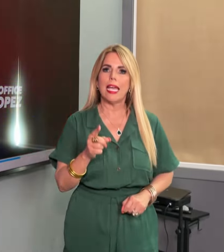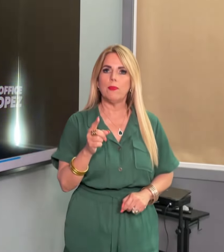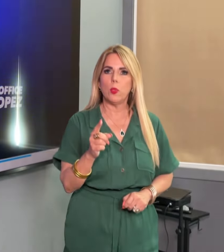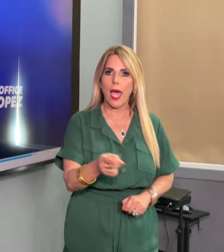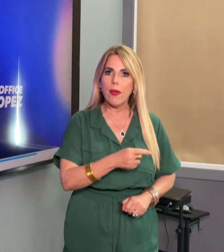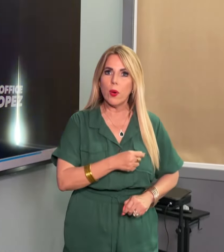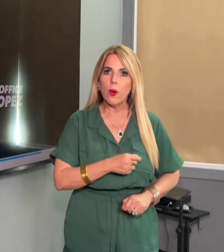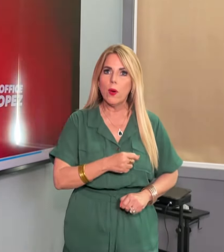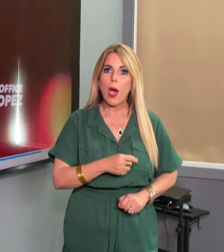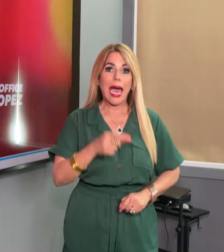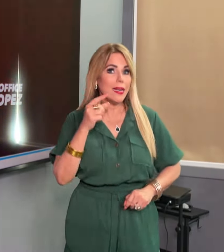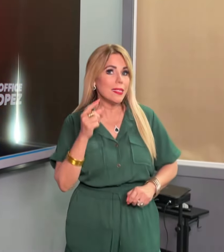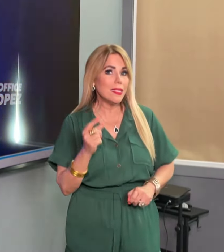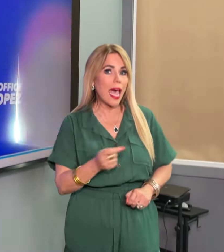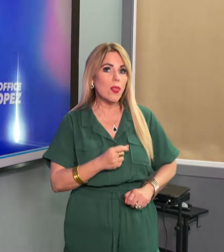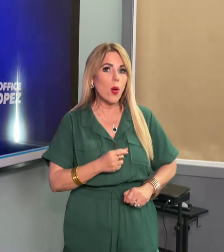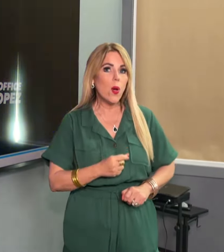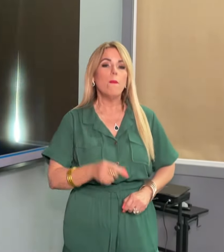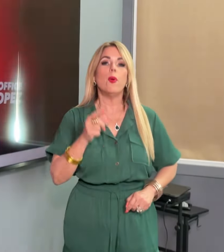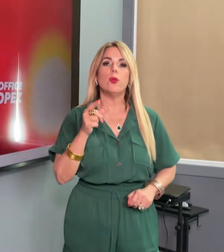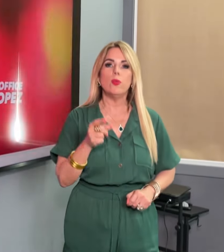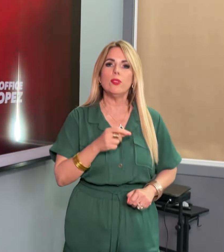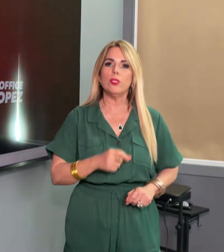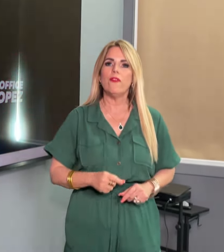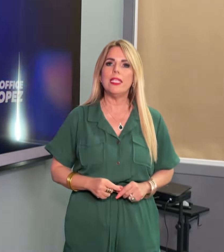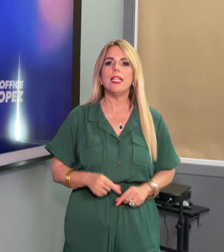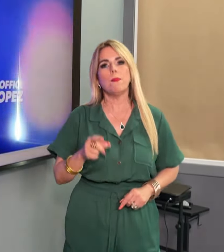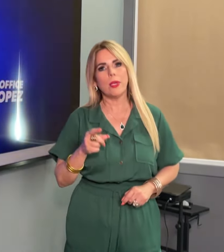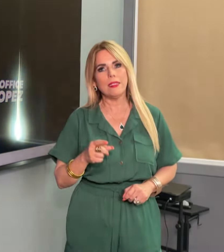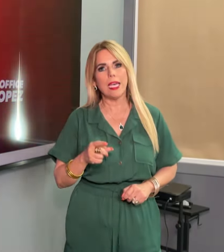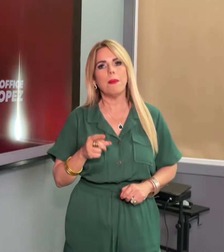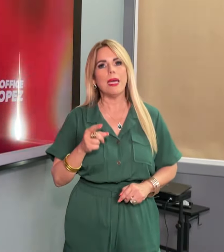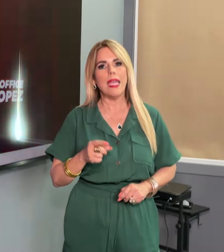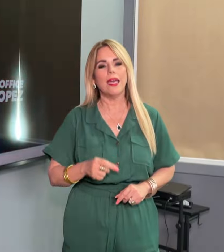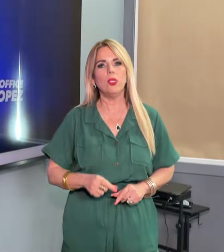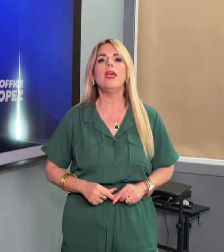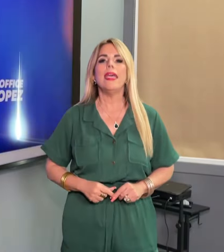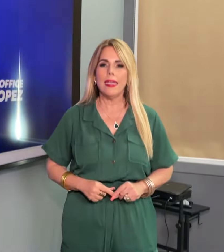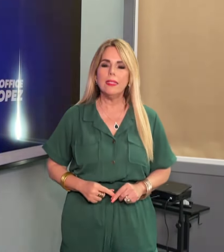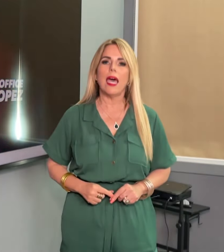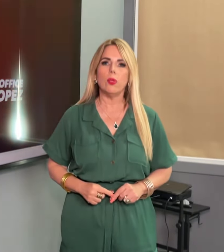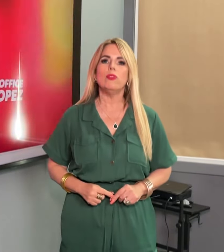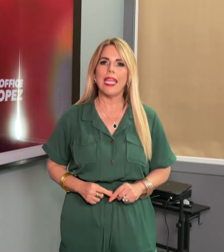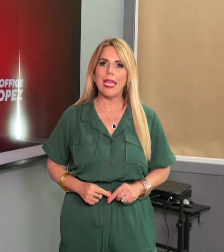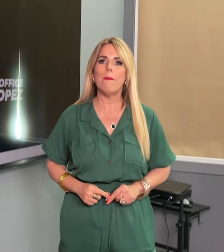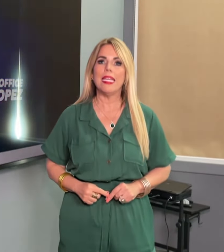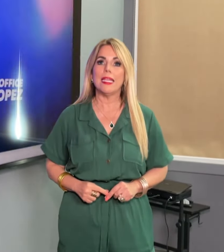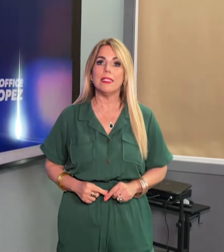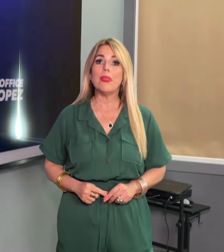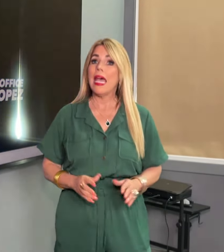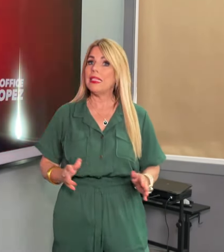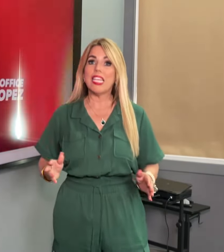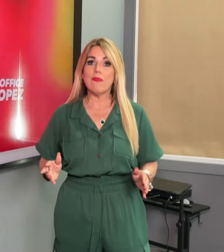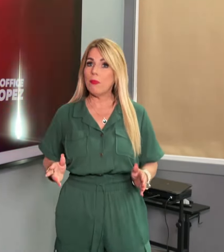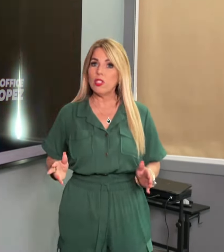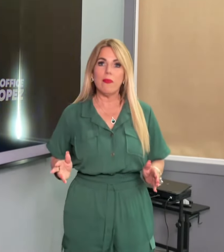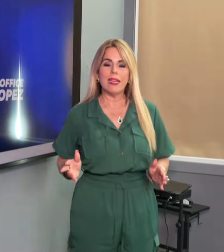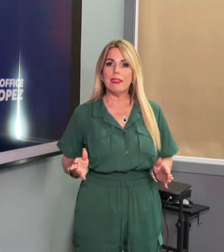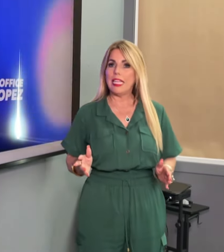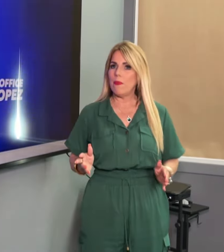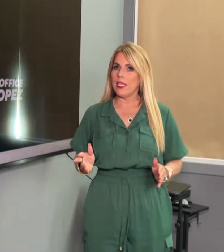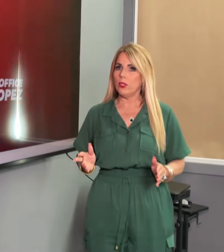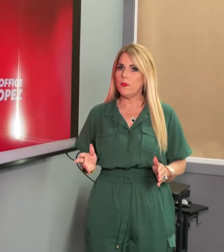es capturado arrestado por nuestros oficiales por estar manejando en estado de embriaguez Así que vamos